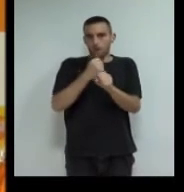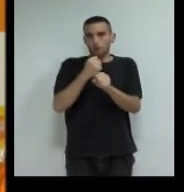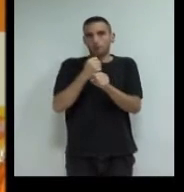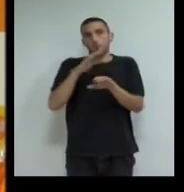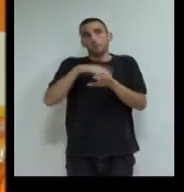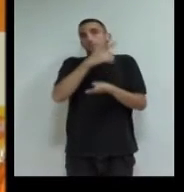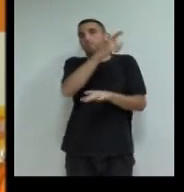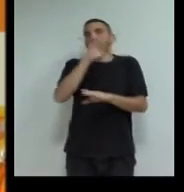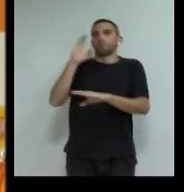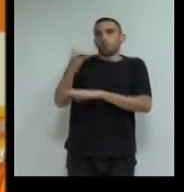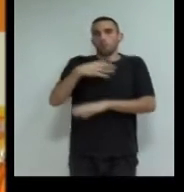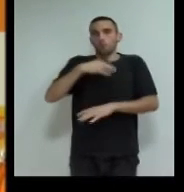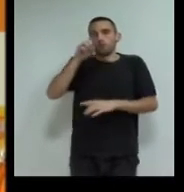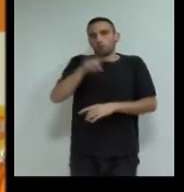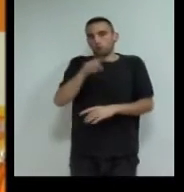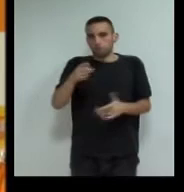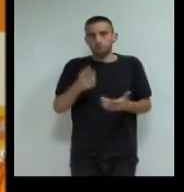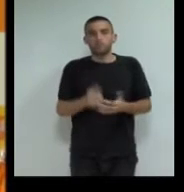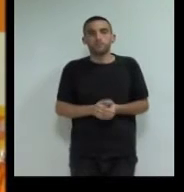realizar.